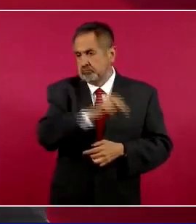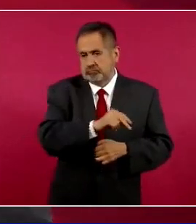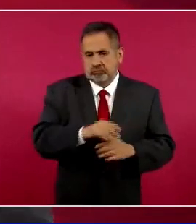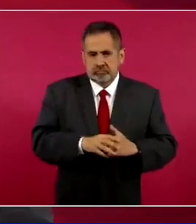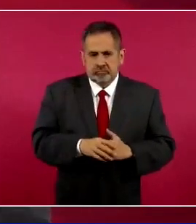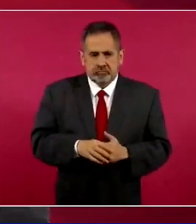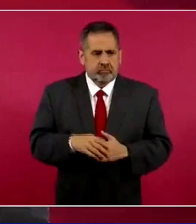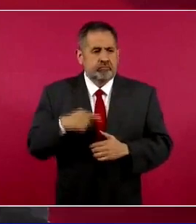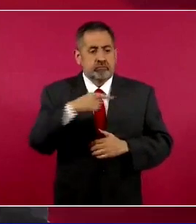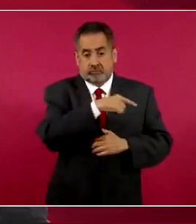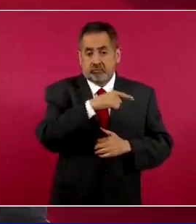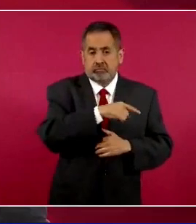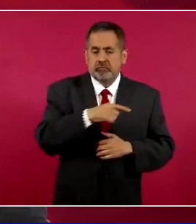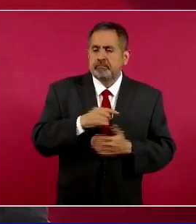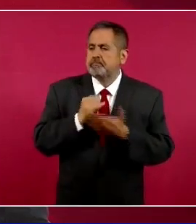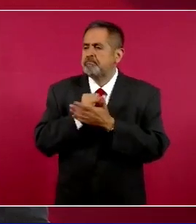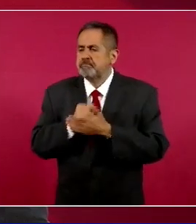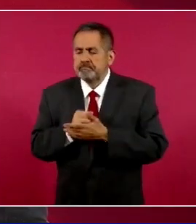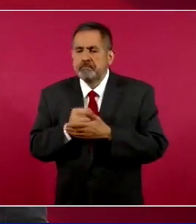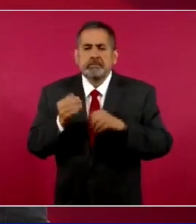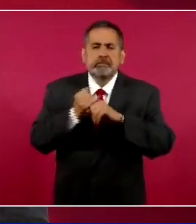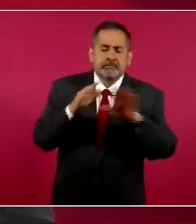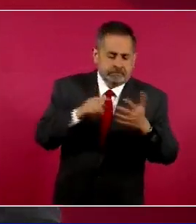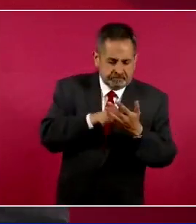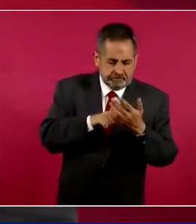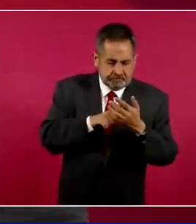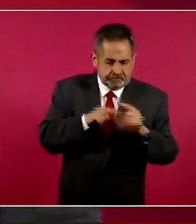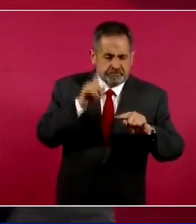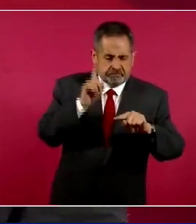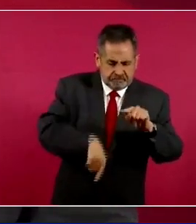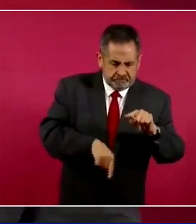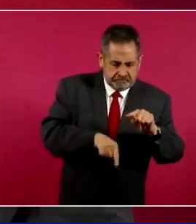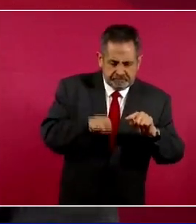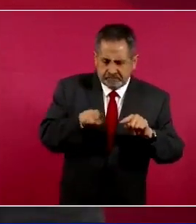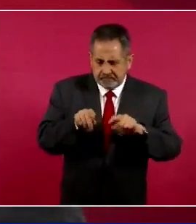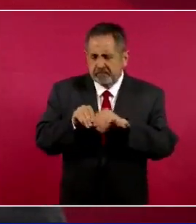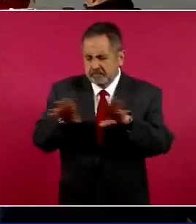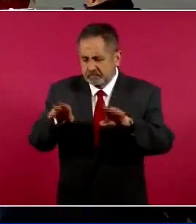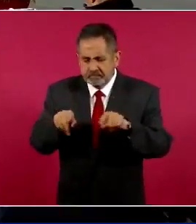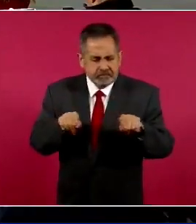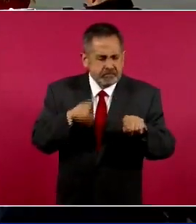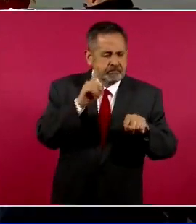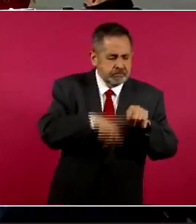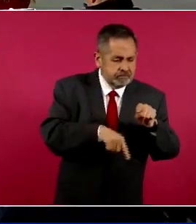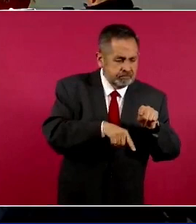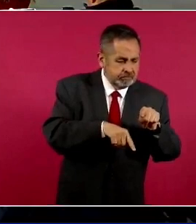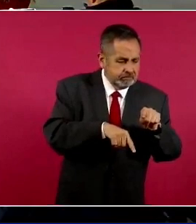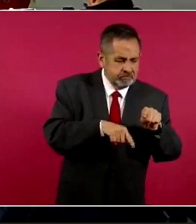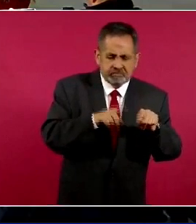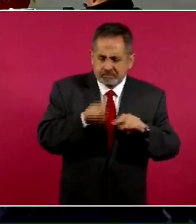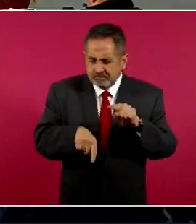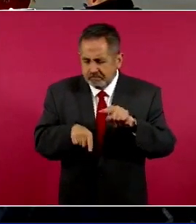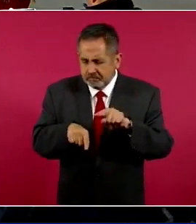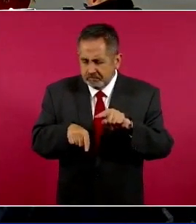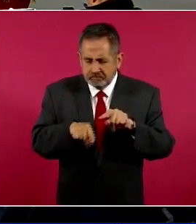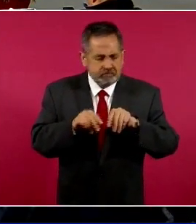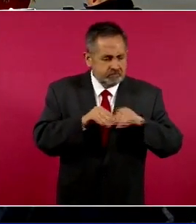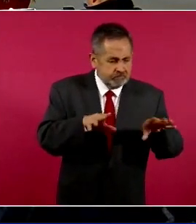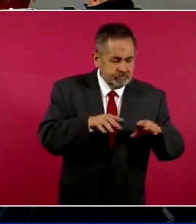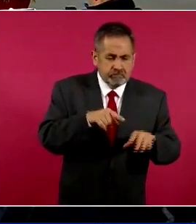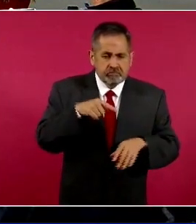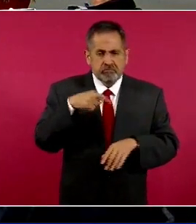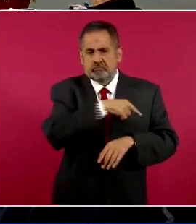o qué información sí debía de transmitirse y qué información no,